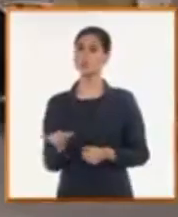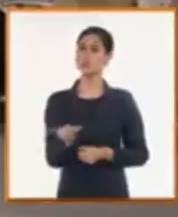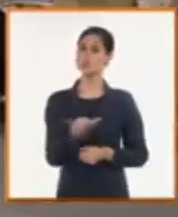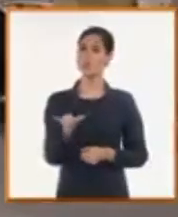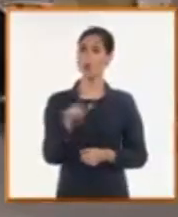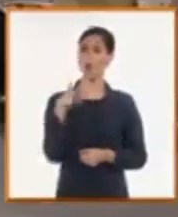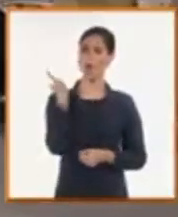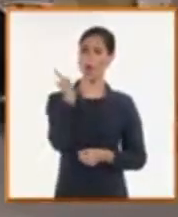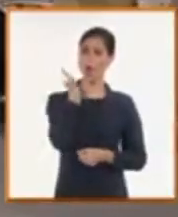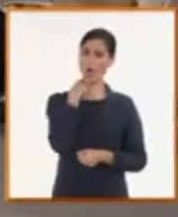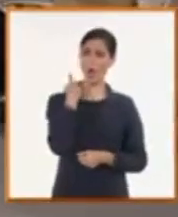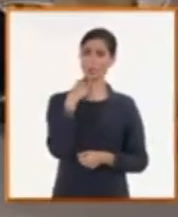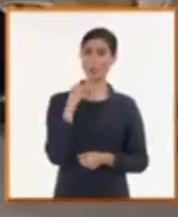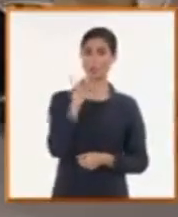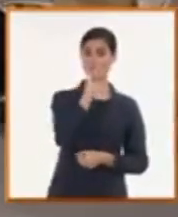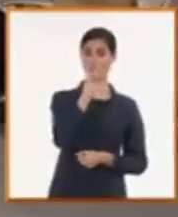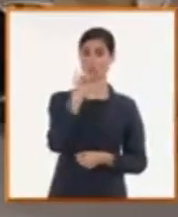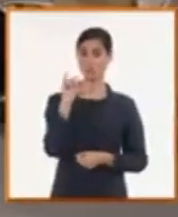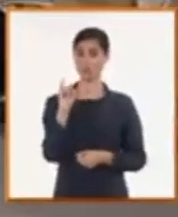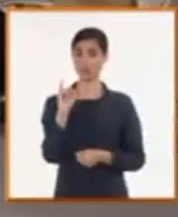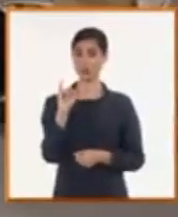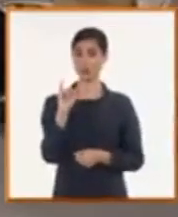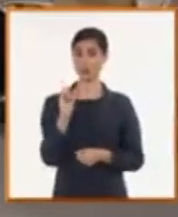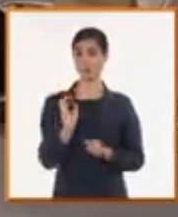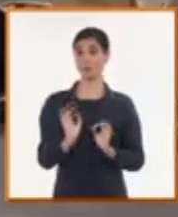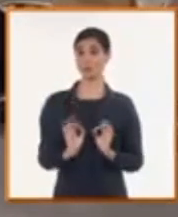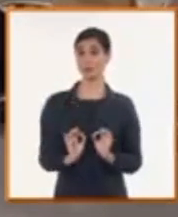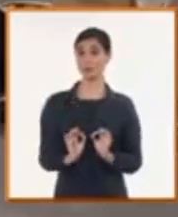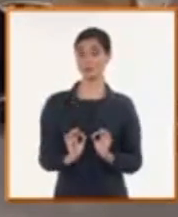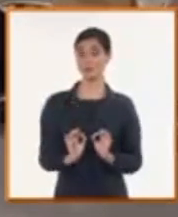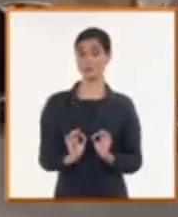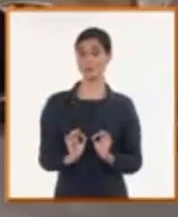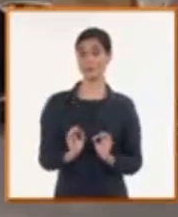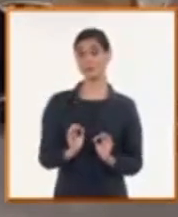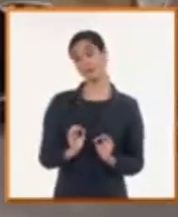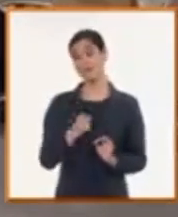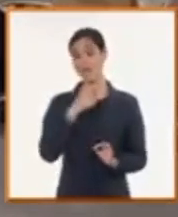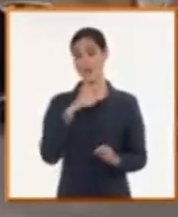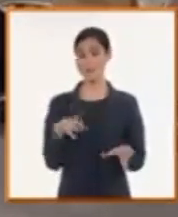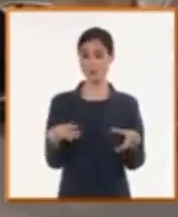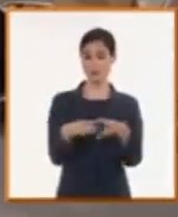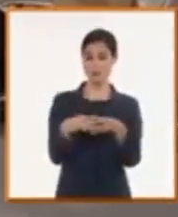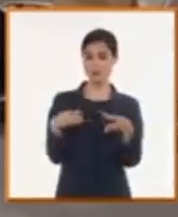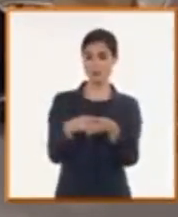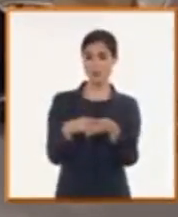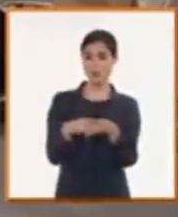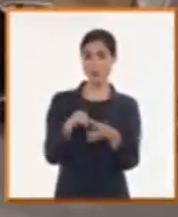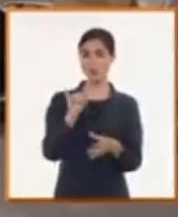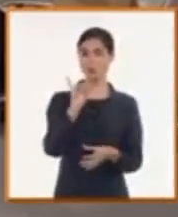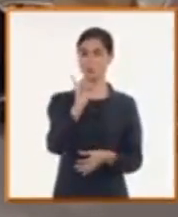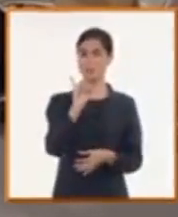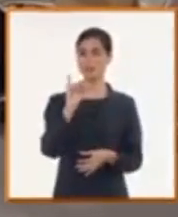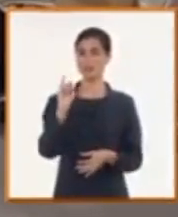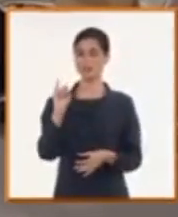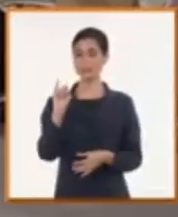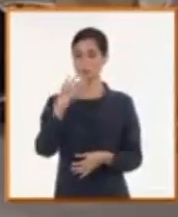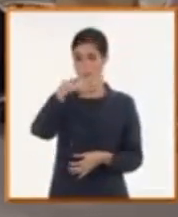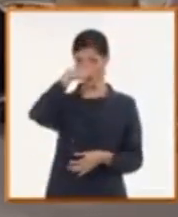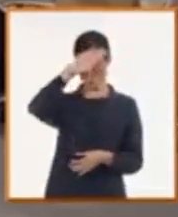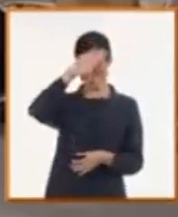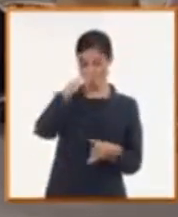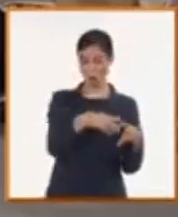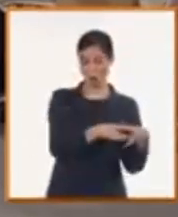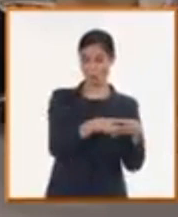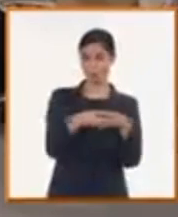Y la entrada del 71 grupo táctico, que ya sí ese era completamente cubano en esta dirección. Aquí se trajeron